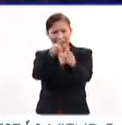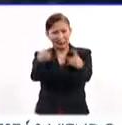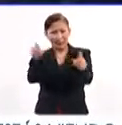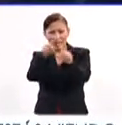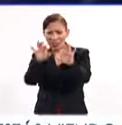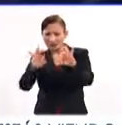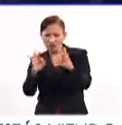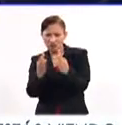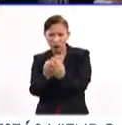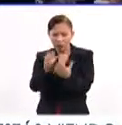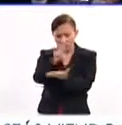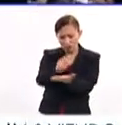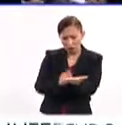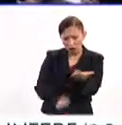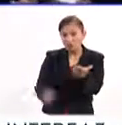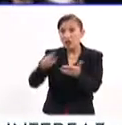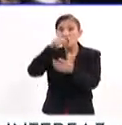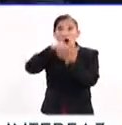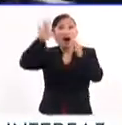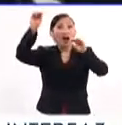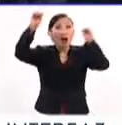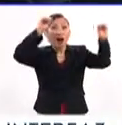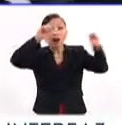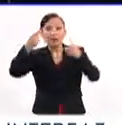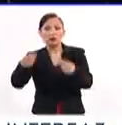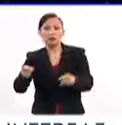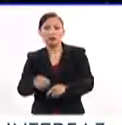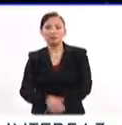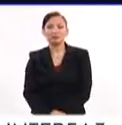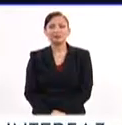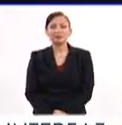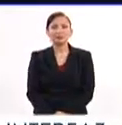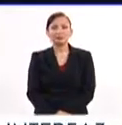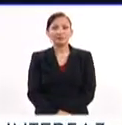distintas técnicas, guiones, escenografía, música.